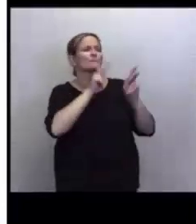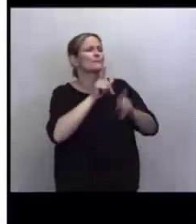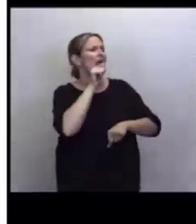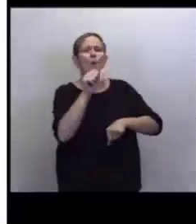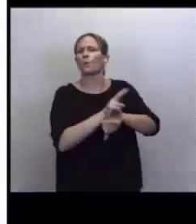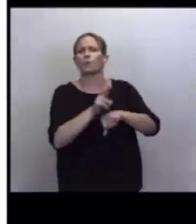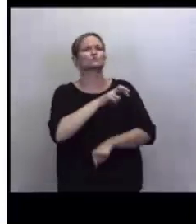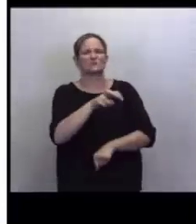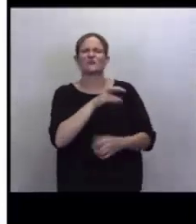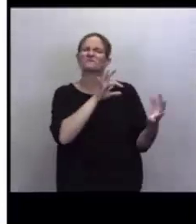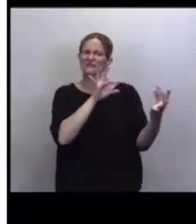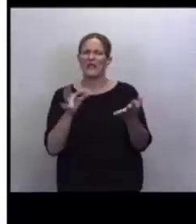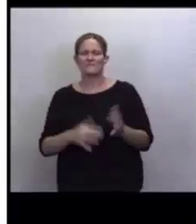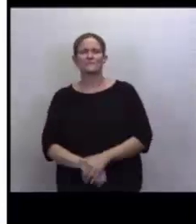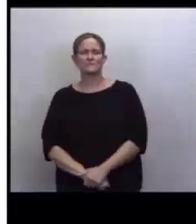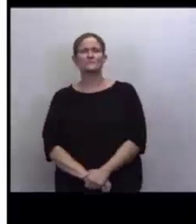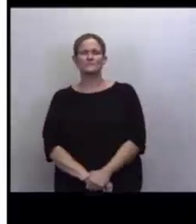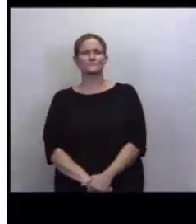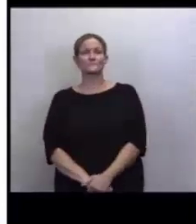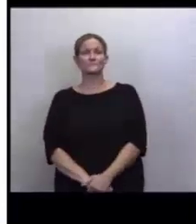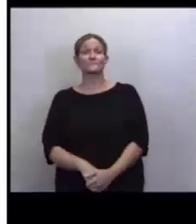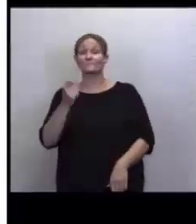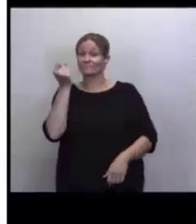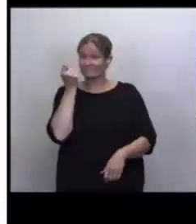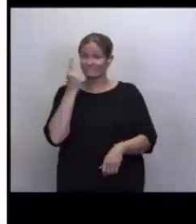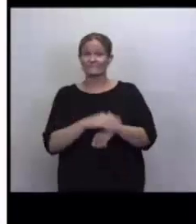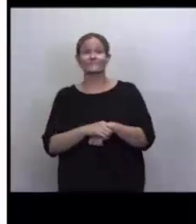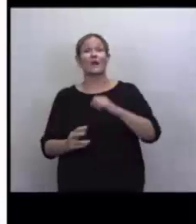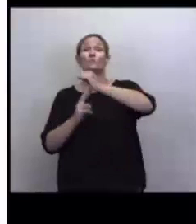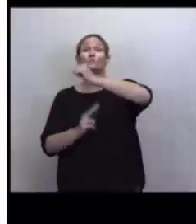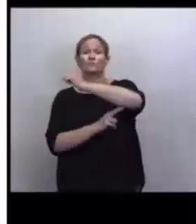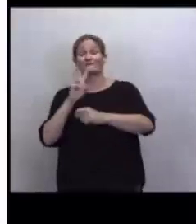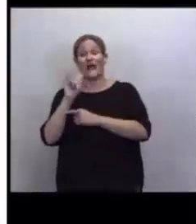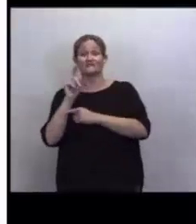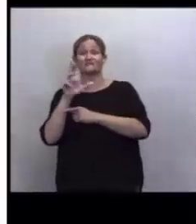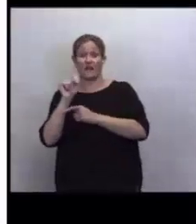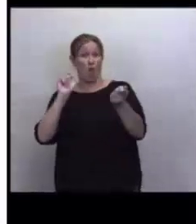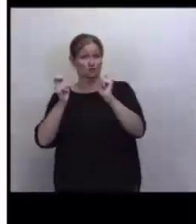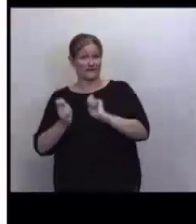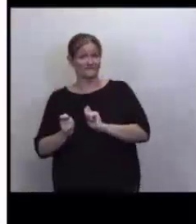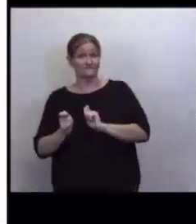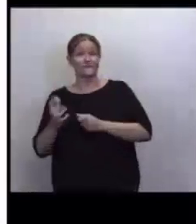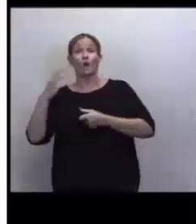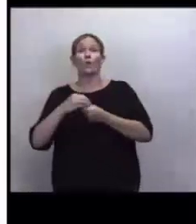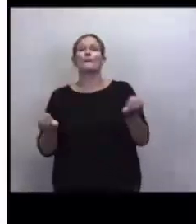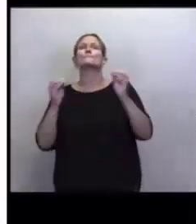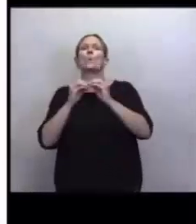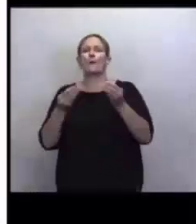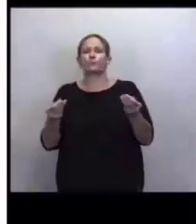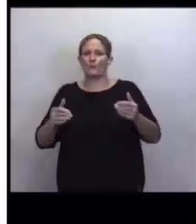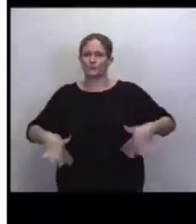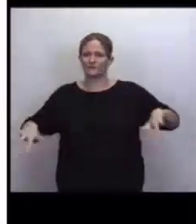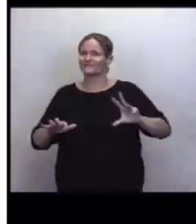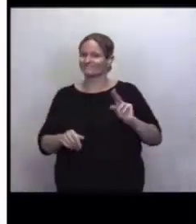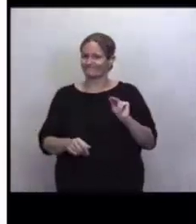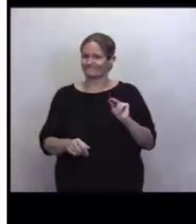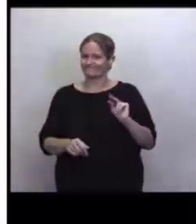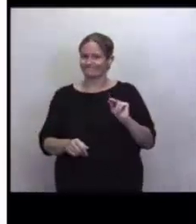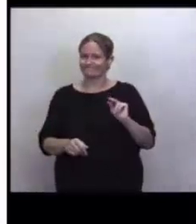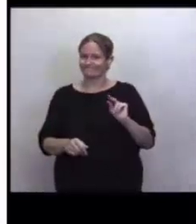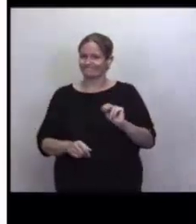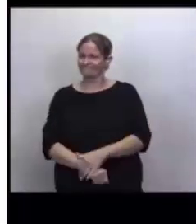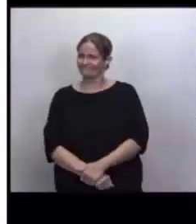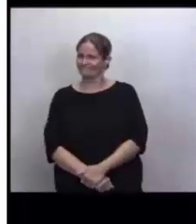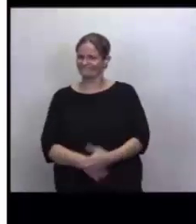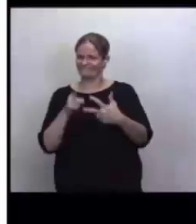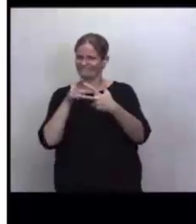empresarial, comunidades de justicia ambientales, etcétera, para proporcionar información al departamento